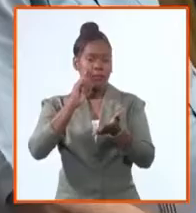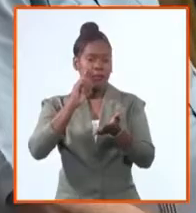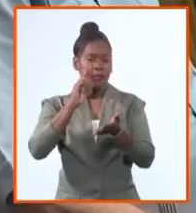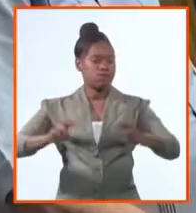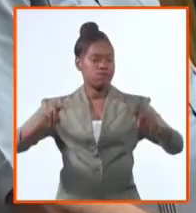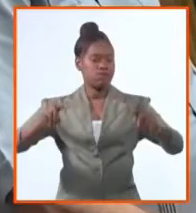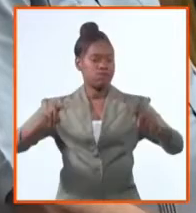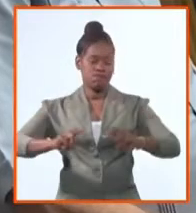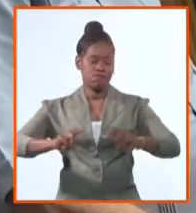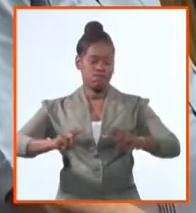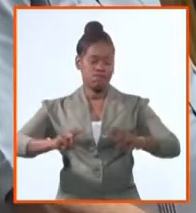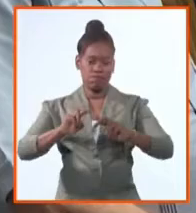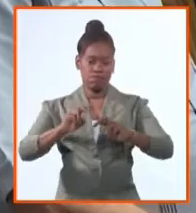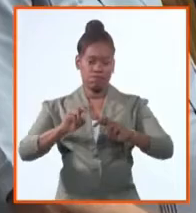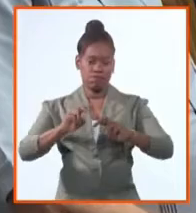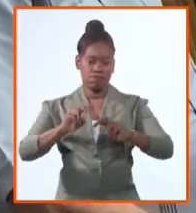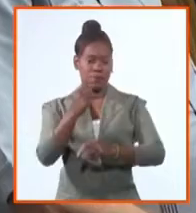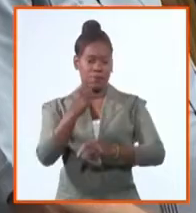propiciar.